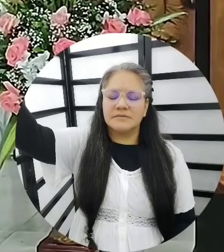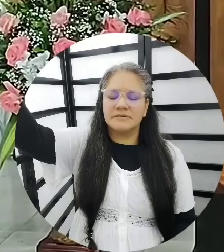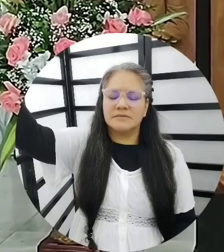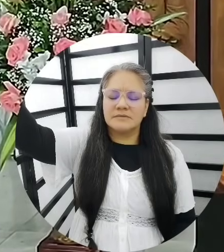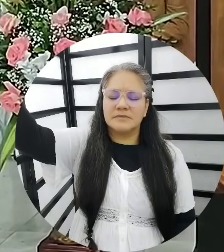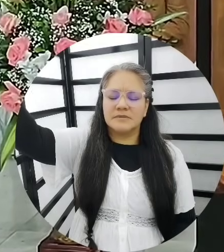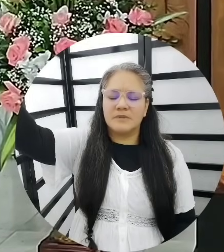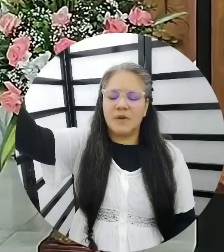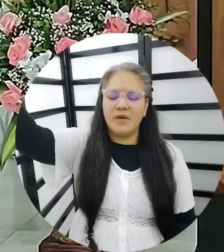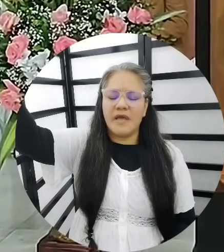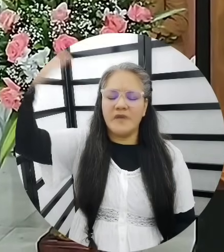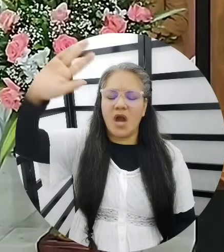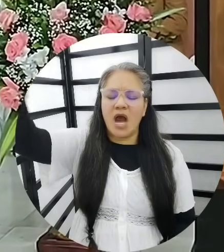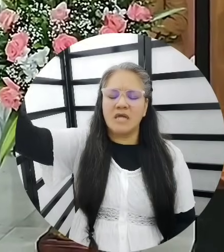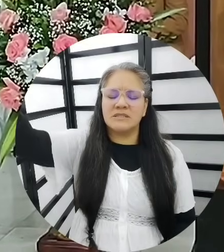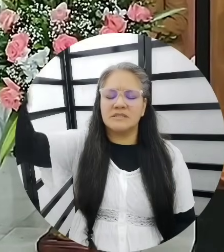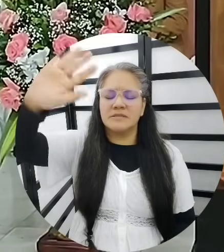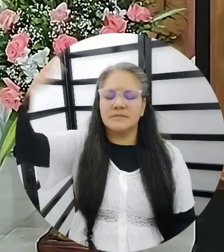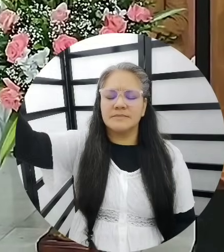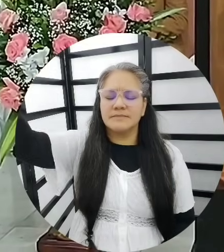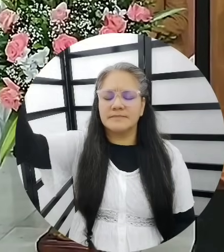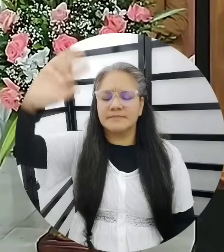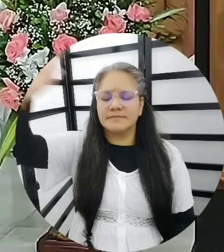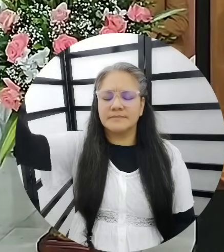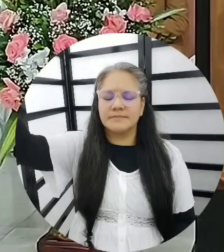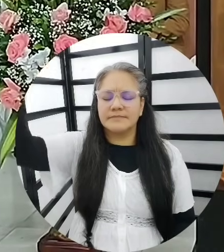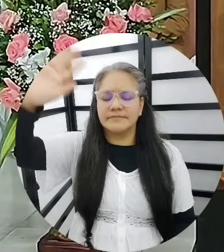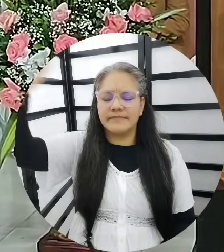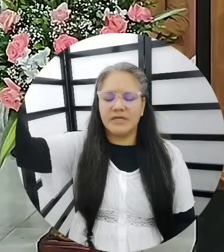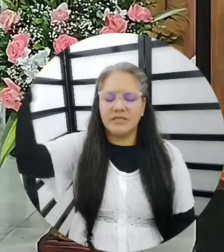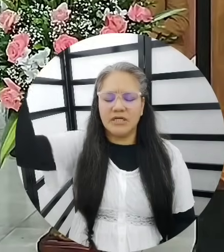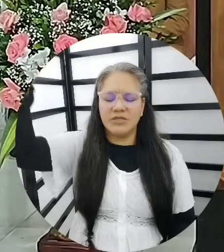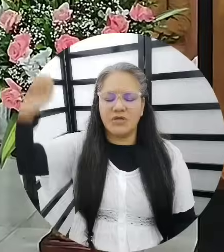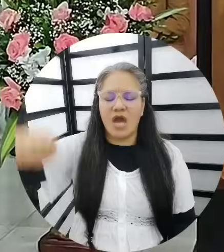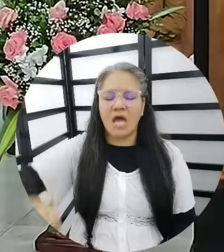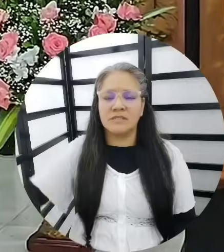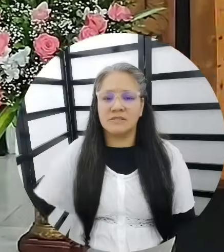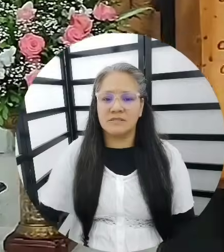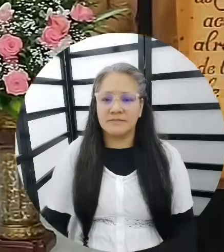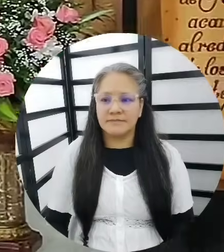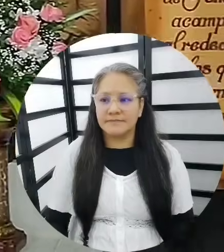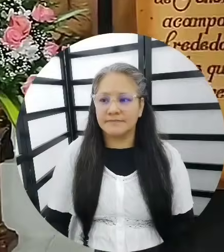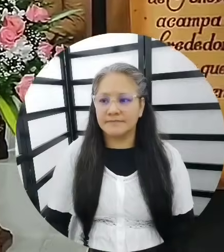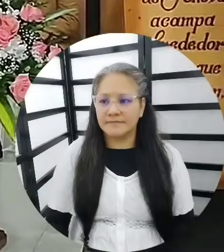tienen que huir, tienen que correr, se tienen que ir.